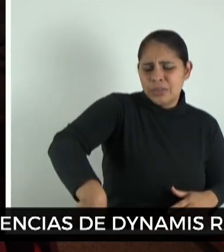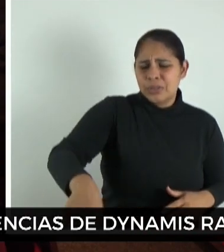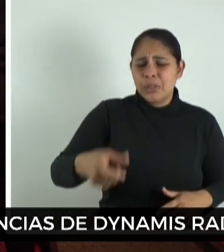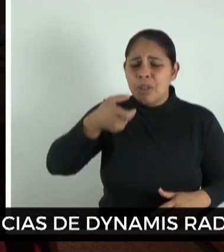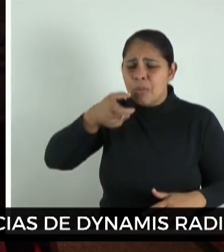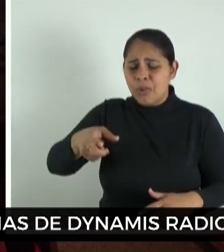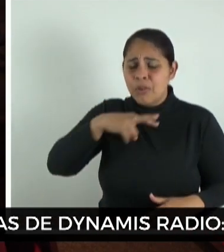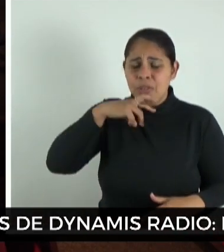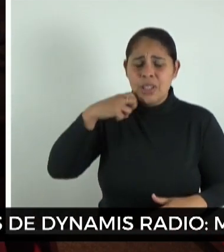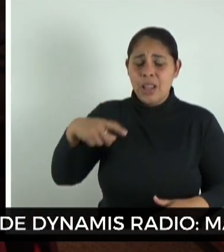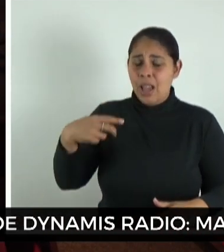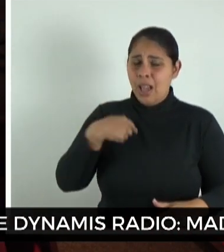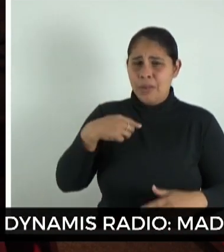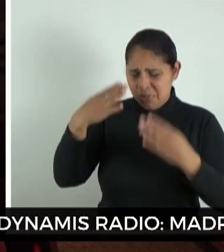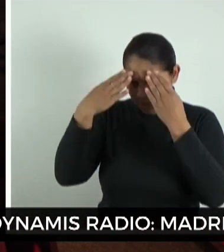porque lo que hacen